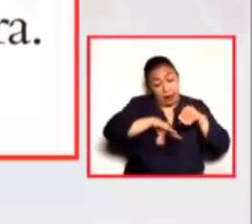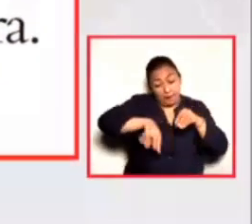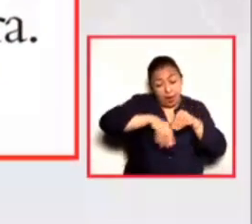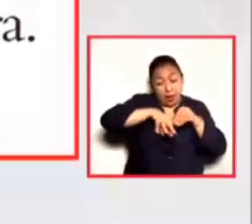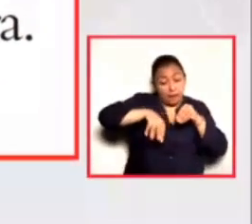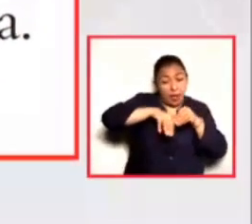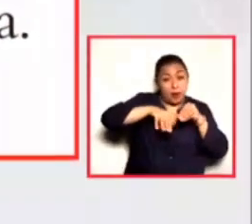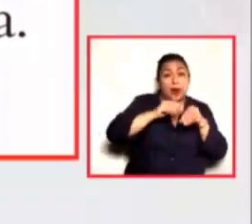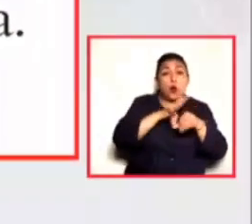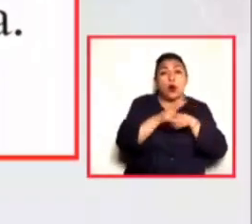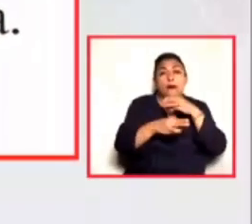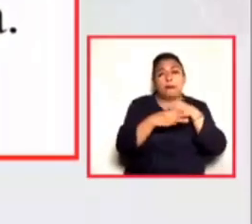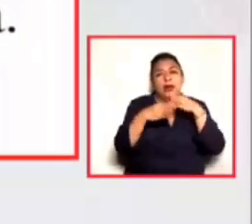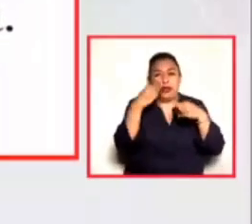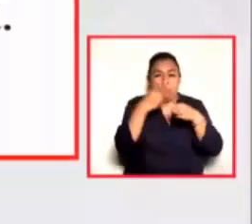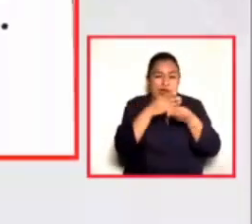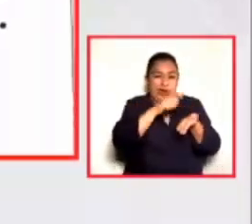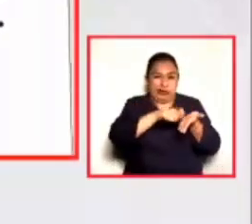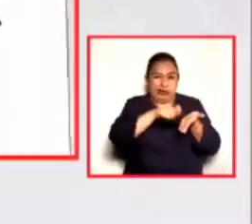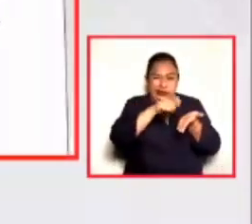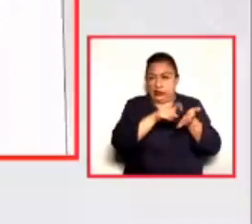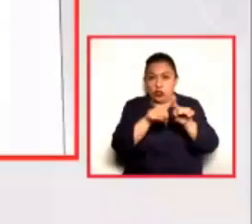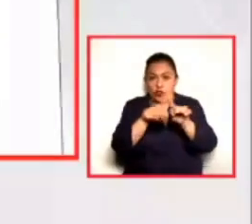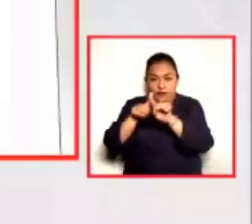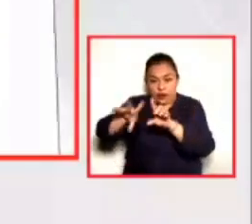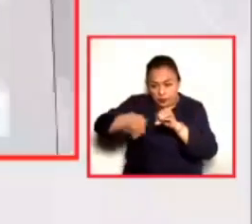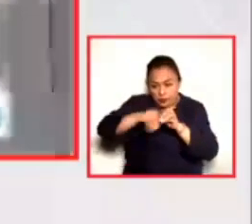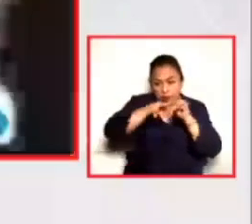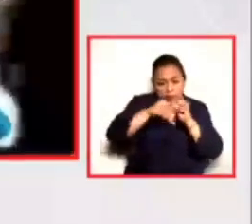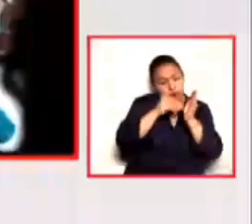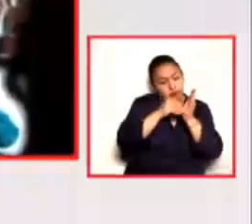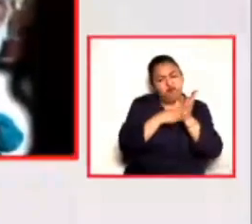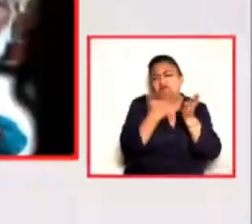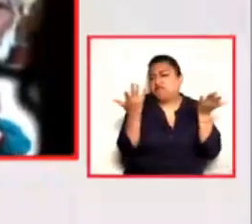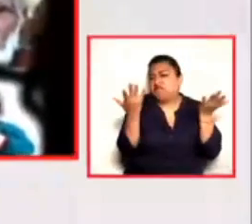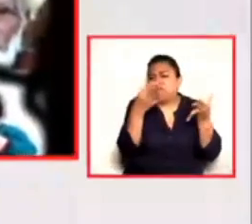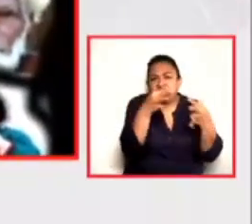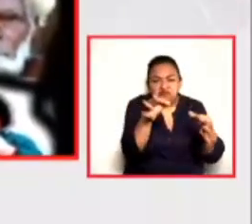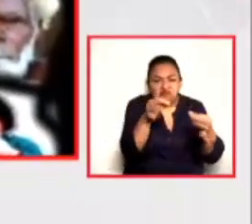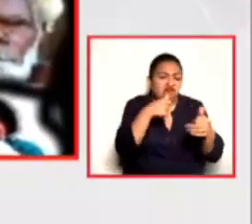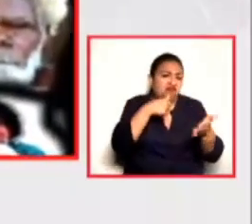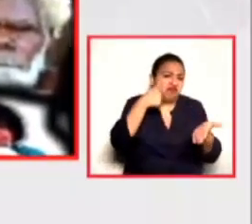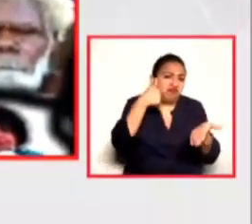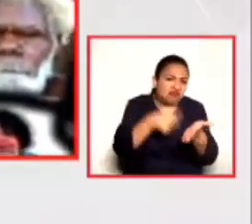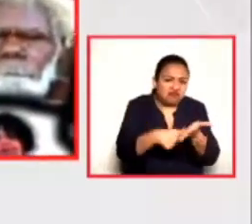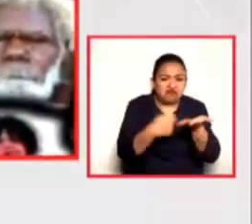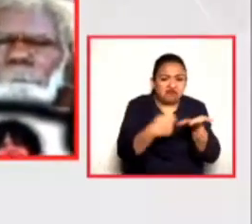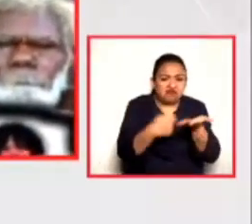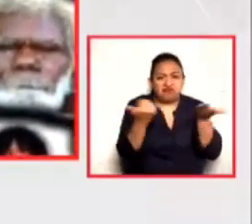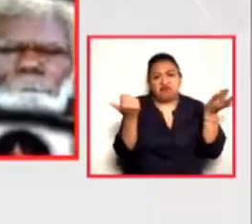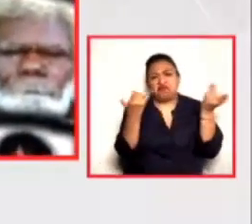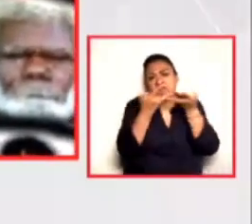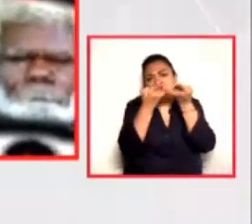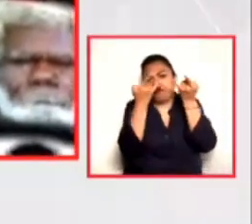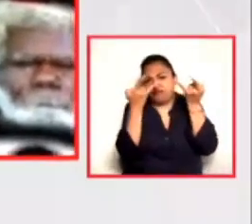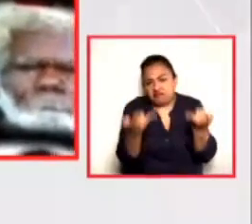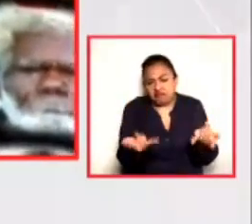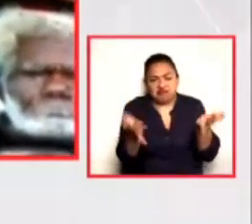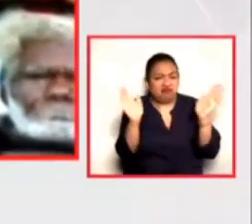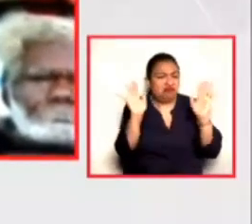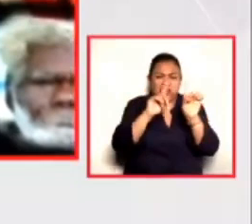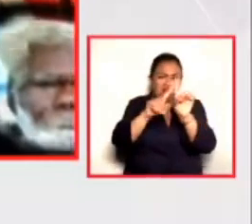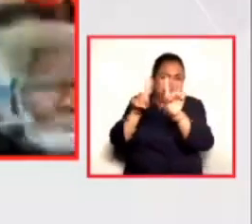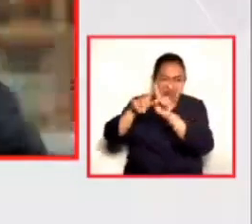materiales escritos, que pueden ser documentos, pueden ser cartas, pueden ser crónicas, que